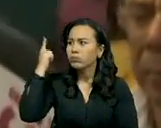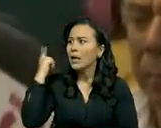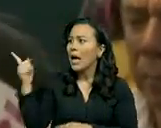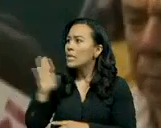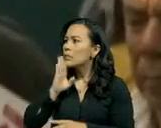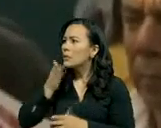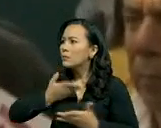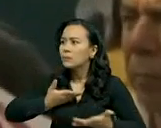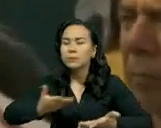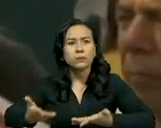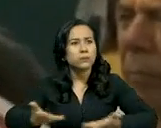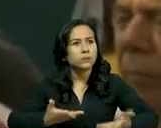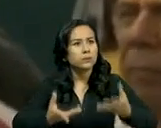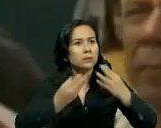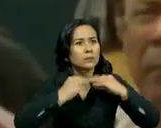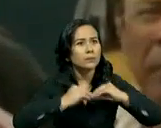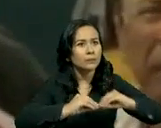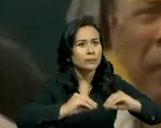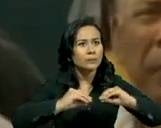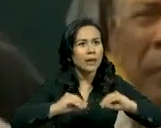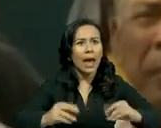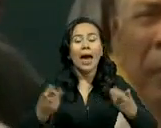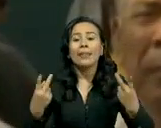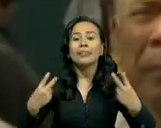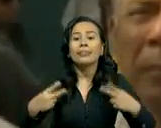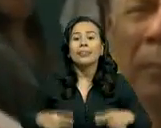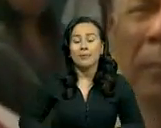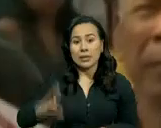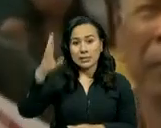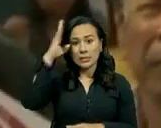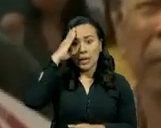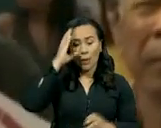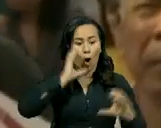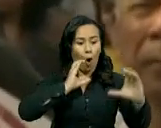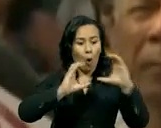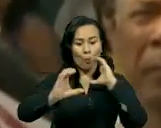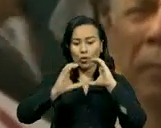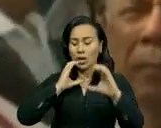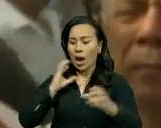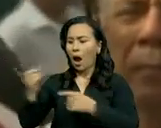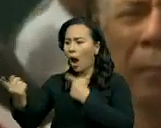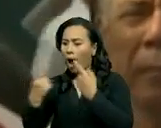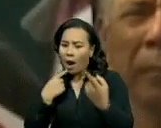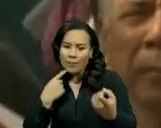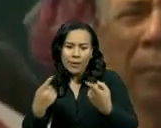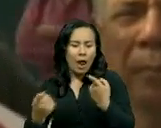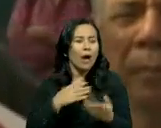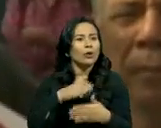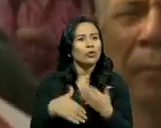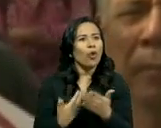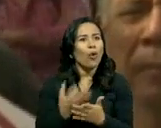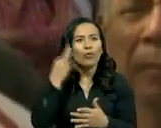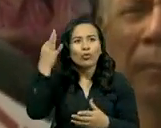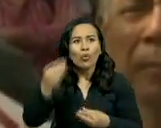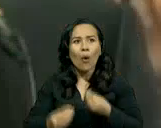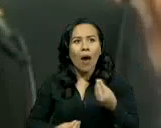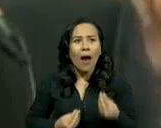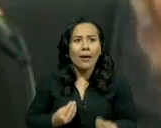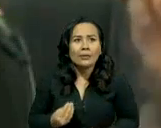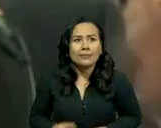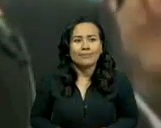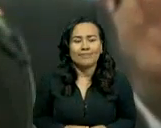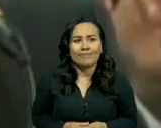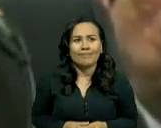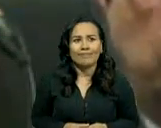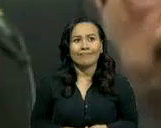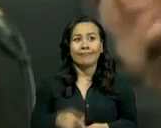entrega, una formación, sino también un saber comunicar lo que podía hacer el APRA.